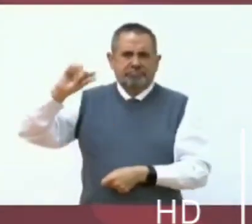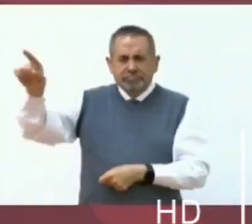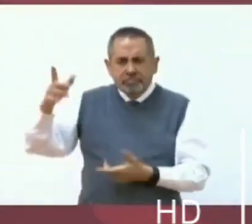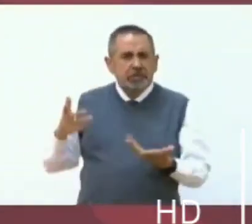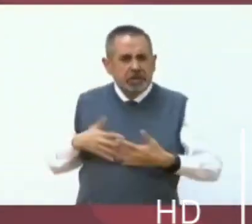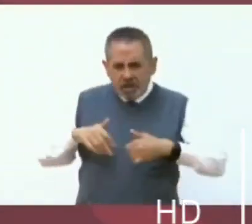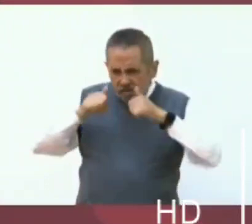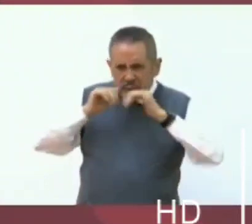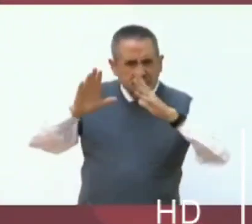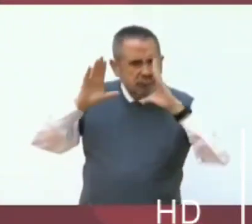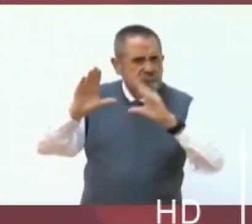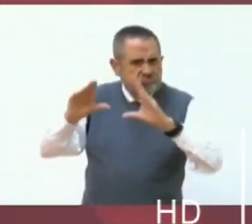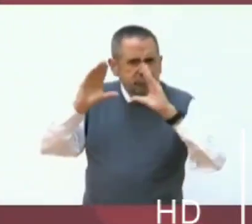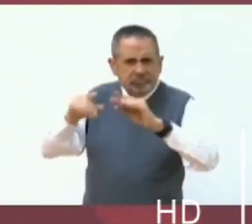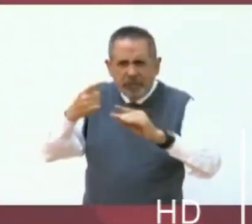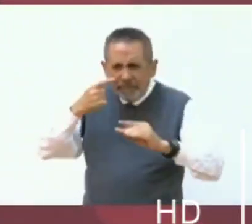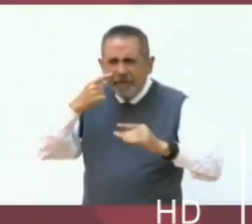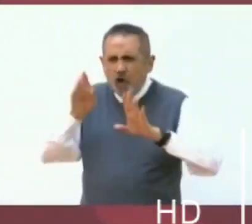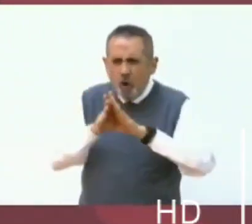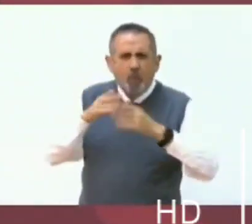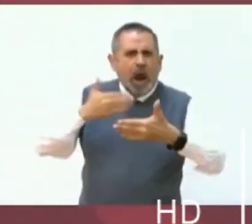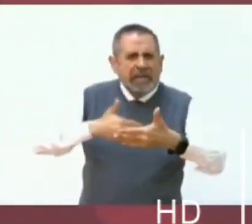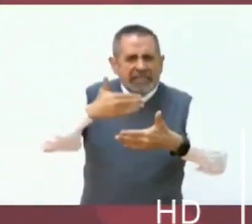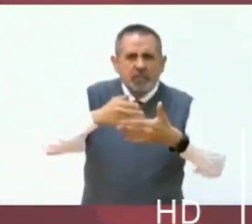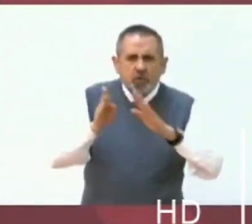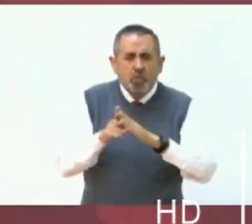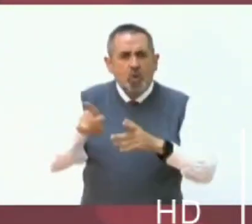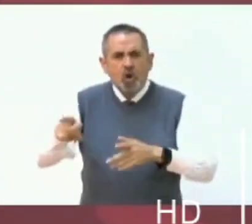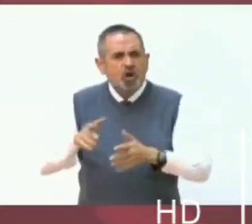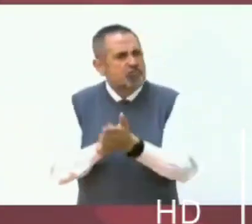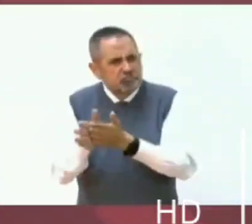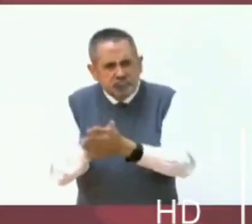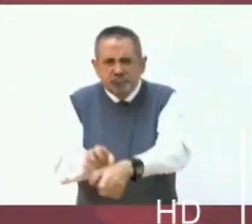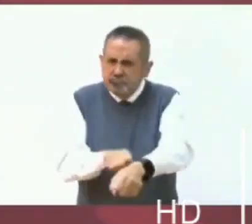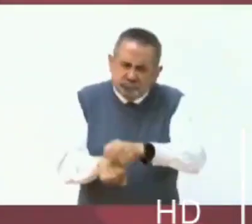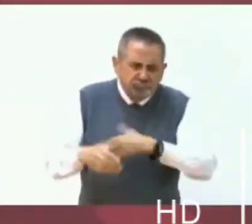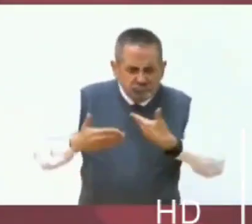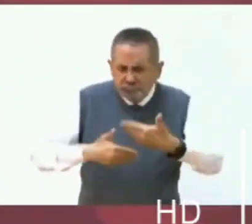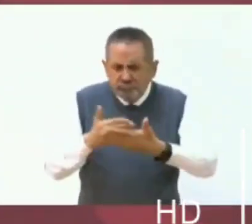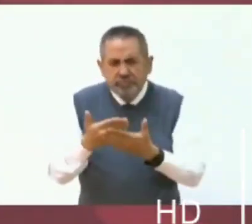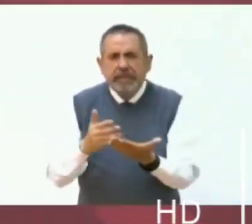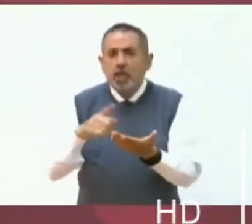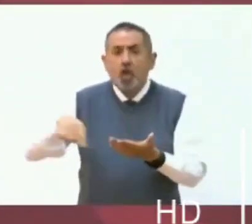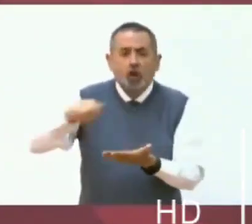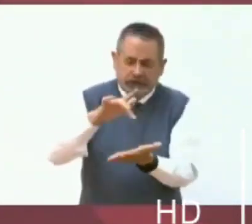quienes se les ha capacitado y se encuentran dando lo mejor de sí. Gracias por el apoyo.